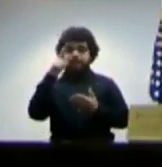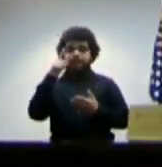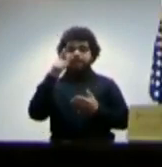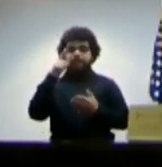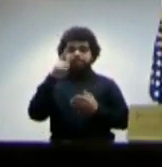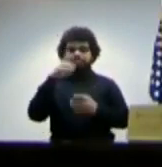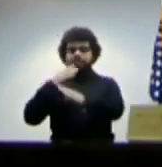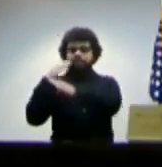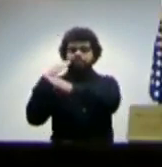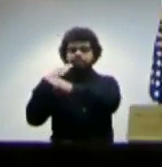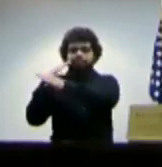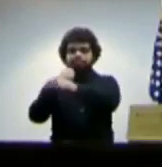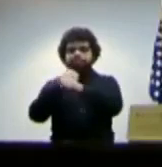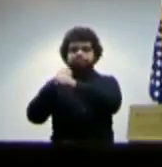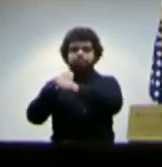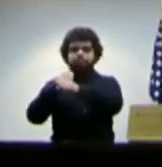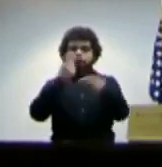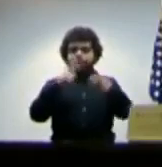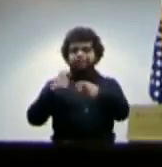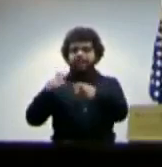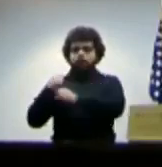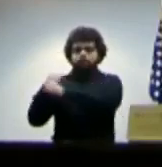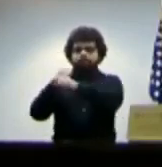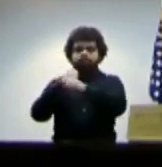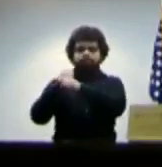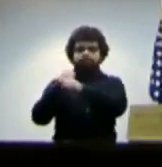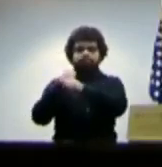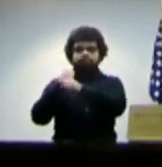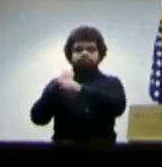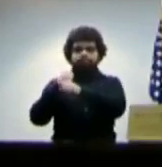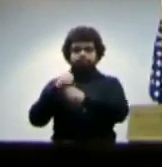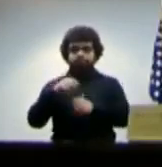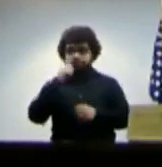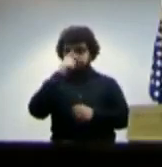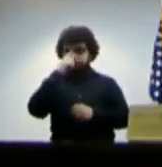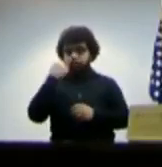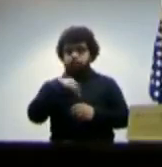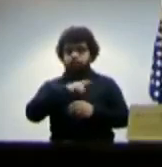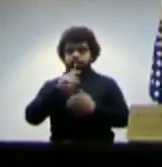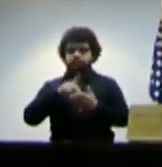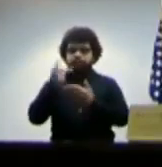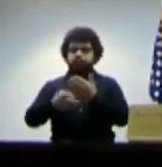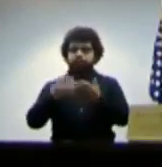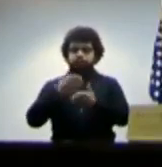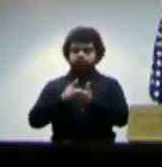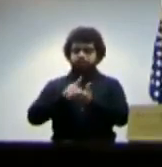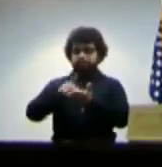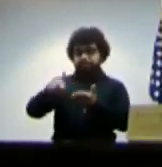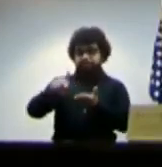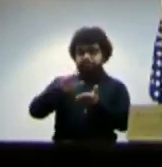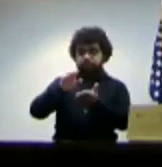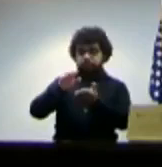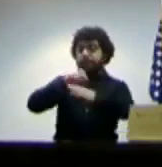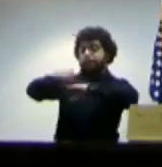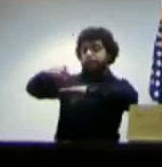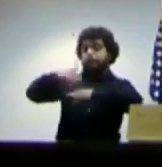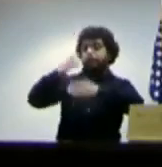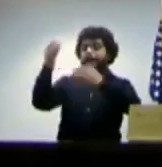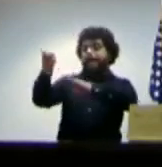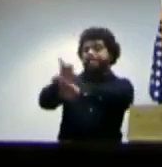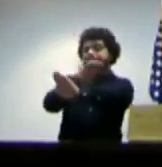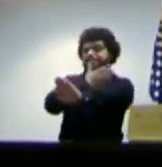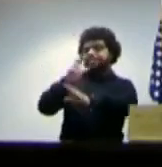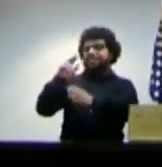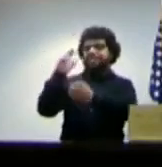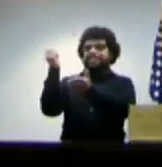mitigation. Uh-huh. La autoridad sometió sus proyectos, ¿verdad?, antes de que el plan integrado de recursos fuera aprobado por el negociado.